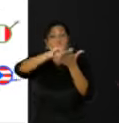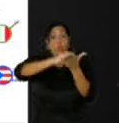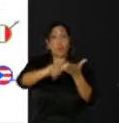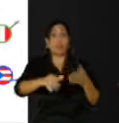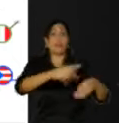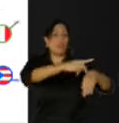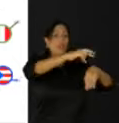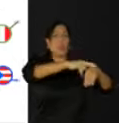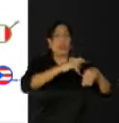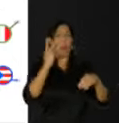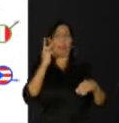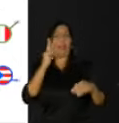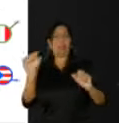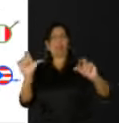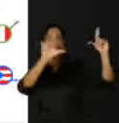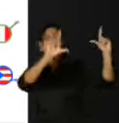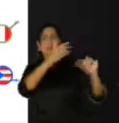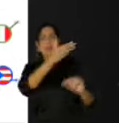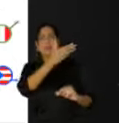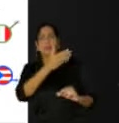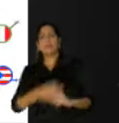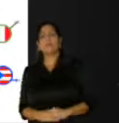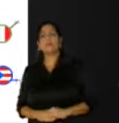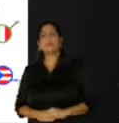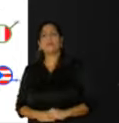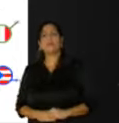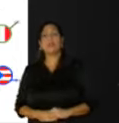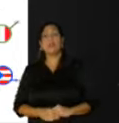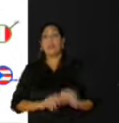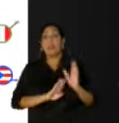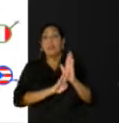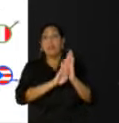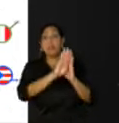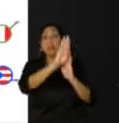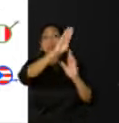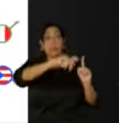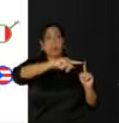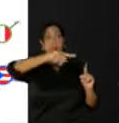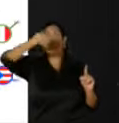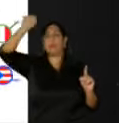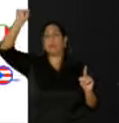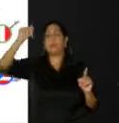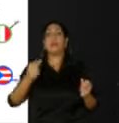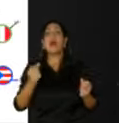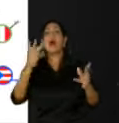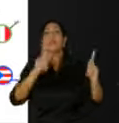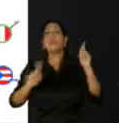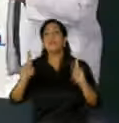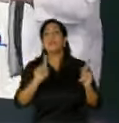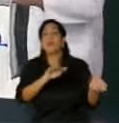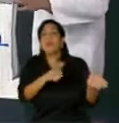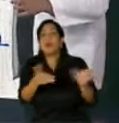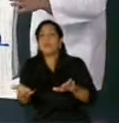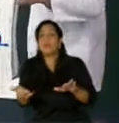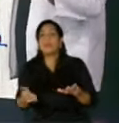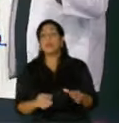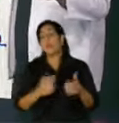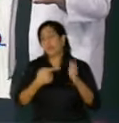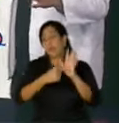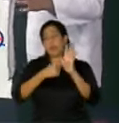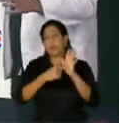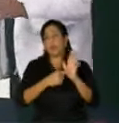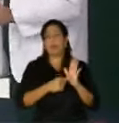en la gráfica, donde ha habido un aumento significativo en la tasa de mortalidad, esto se tomó desde la primera muerte